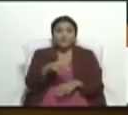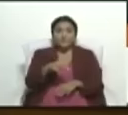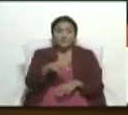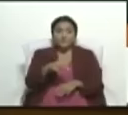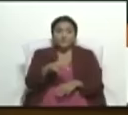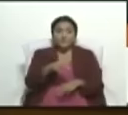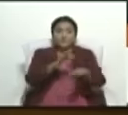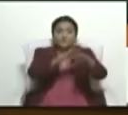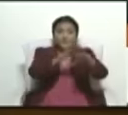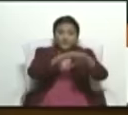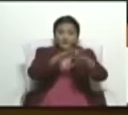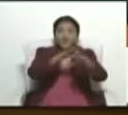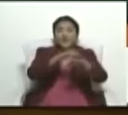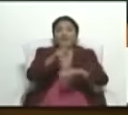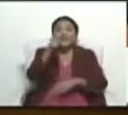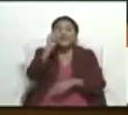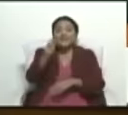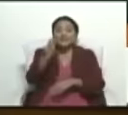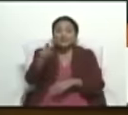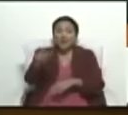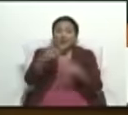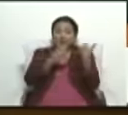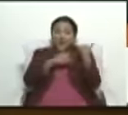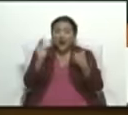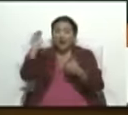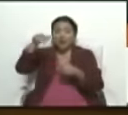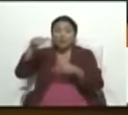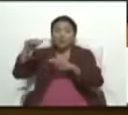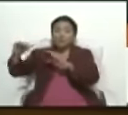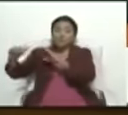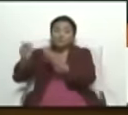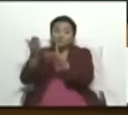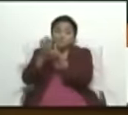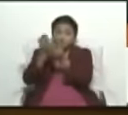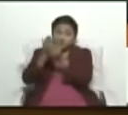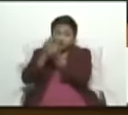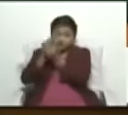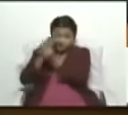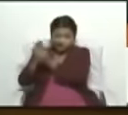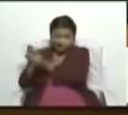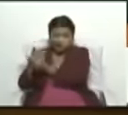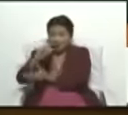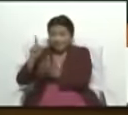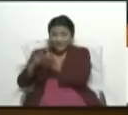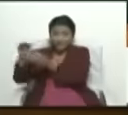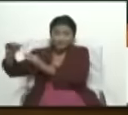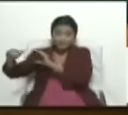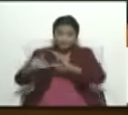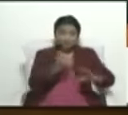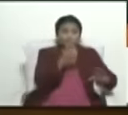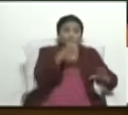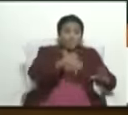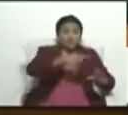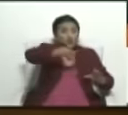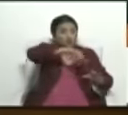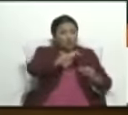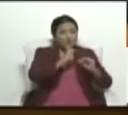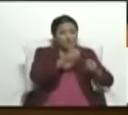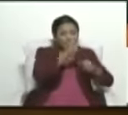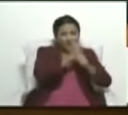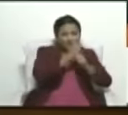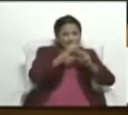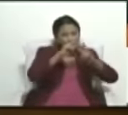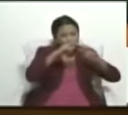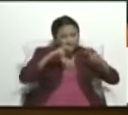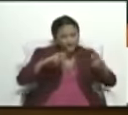el tribunal que tenía la competencia del caso en Aragua nos remitiera el expediente para, en base a eso, comenzar a trabajarlo. Y vean que